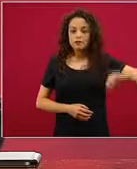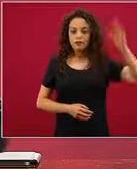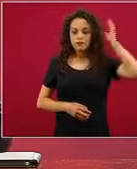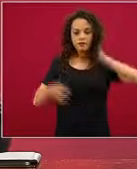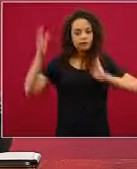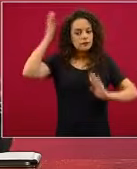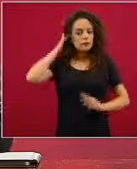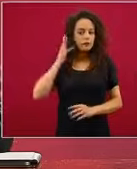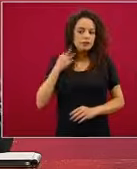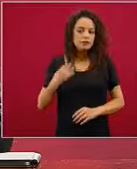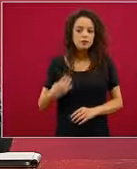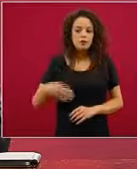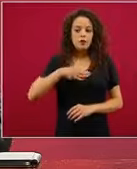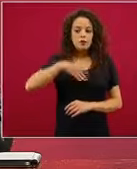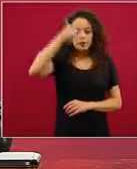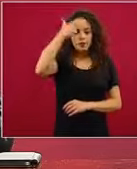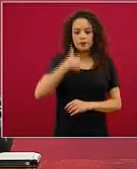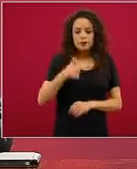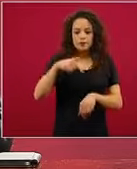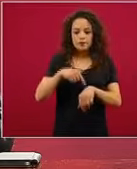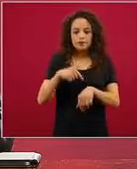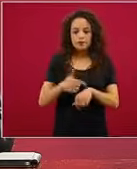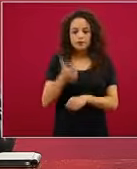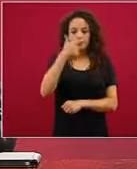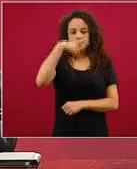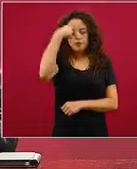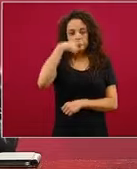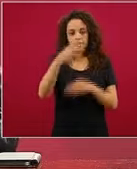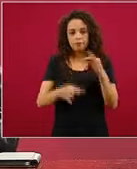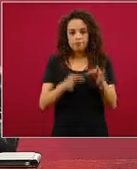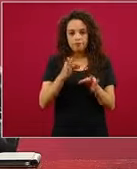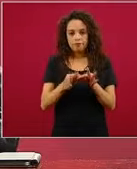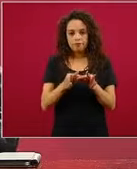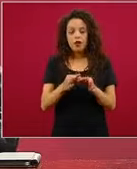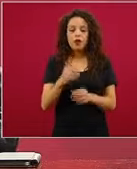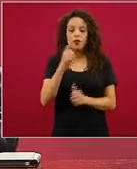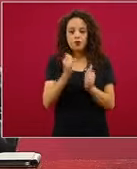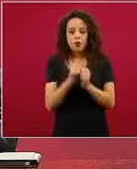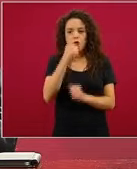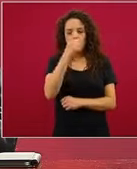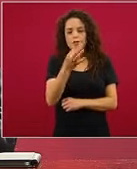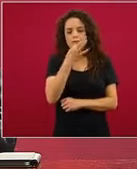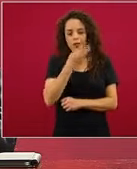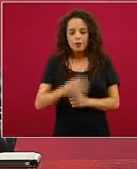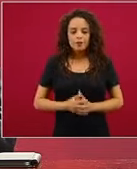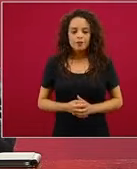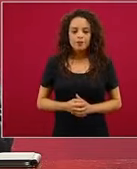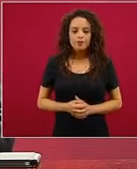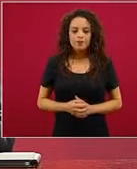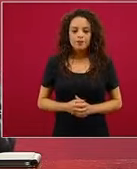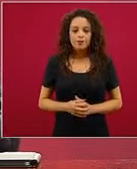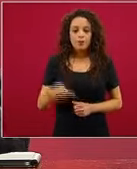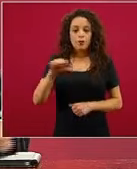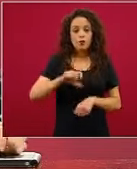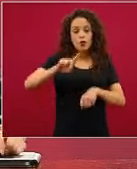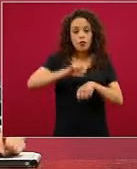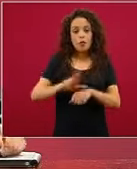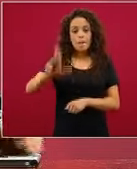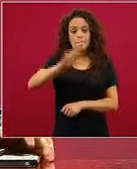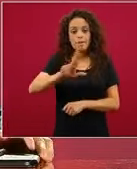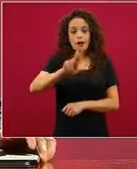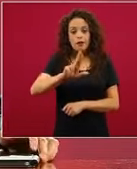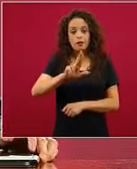Muy buenas noches, son las 19 horas con 1 minuto de este día martes